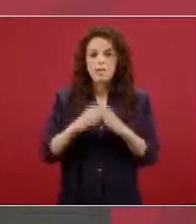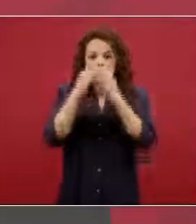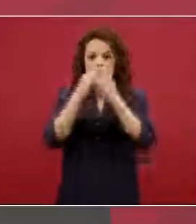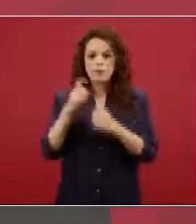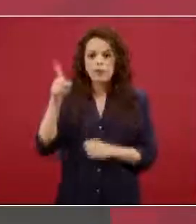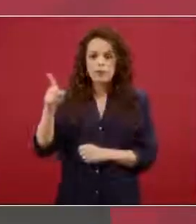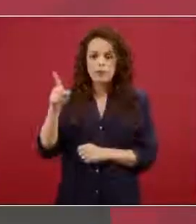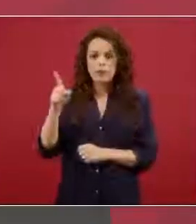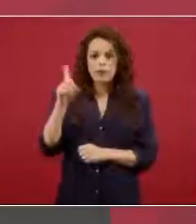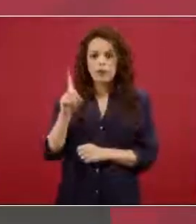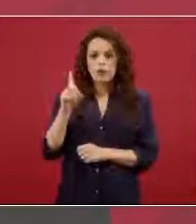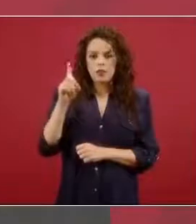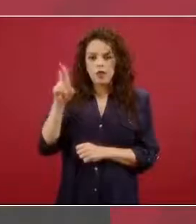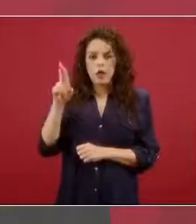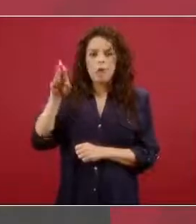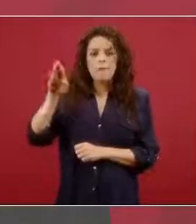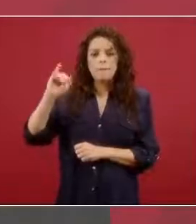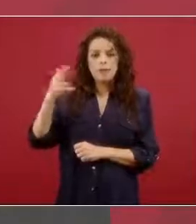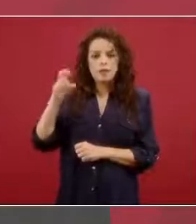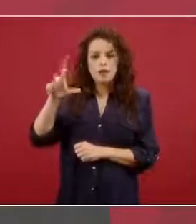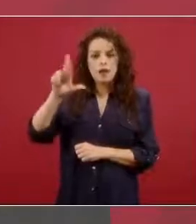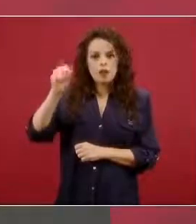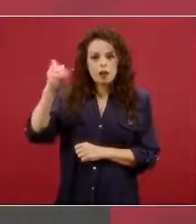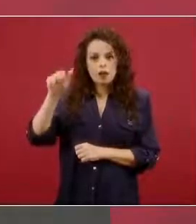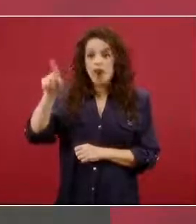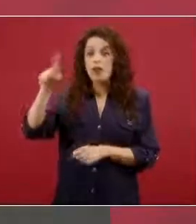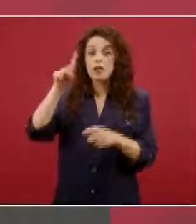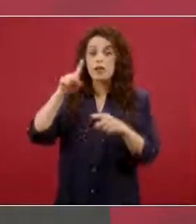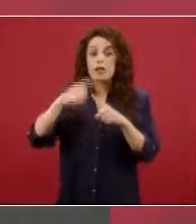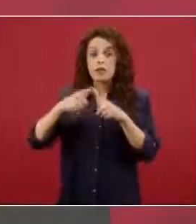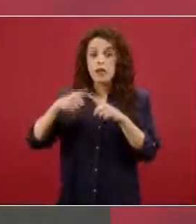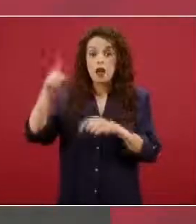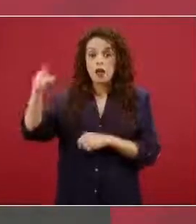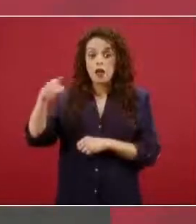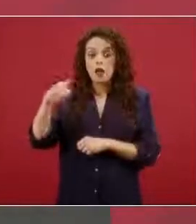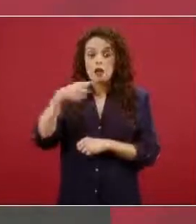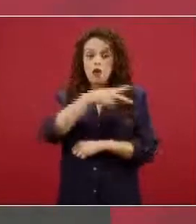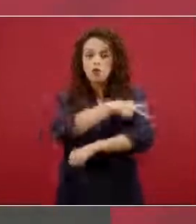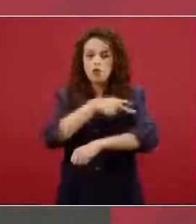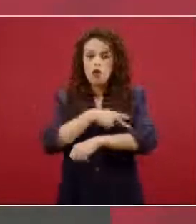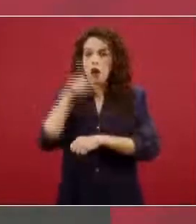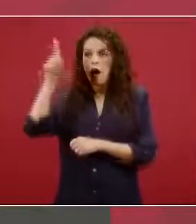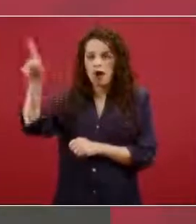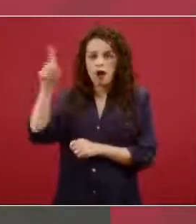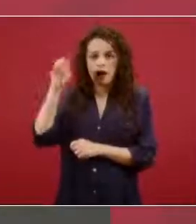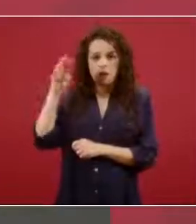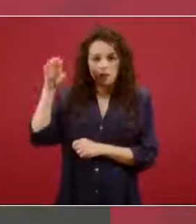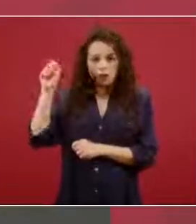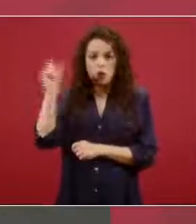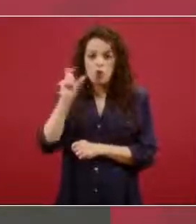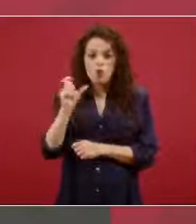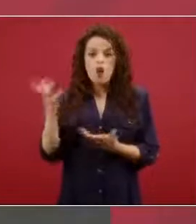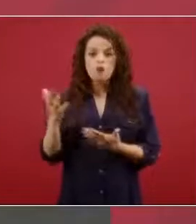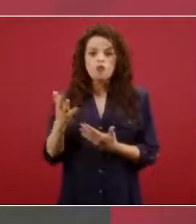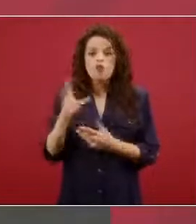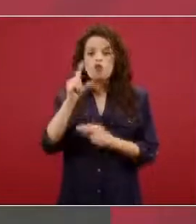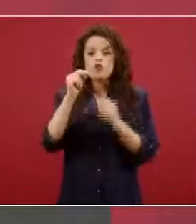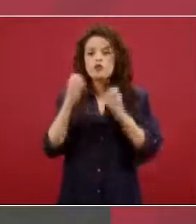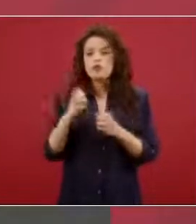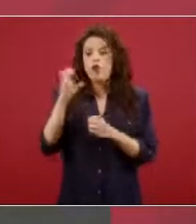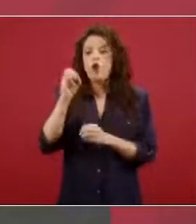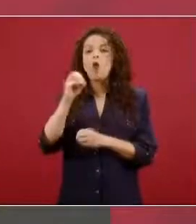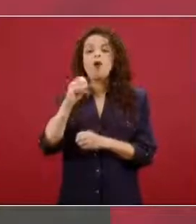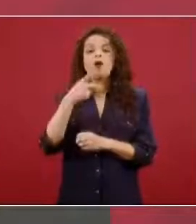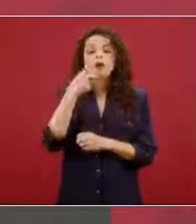Ryan, quien es además el vocero de la Organización Mundial de la Salud cuando no actúa el propio director general.